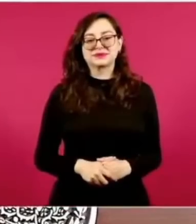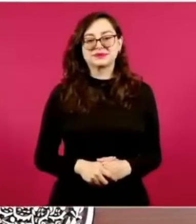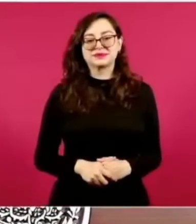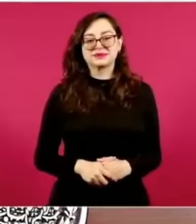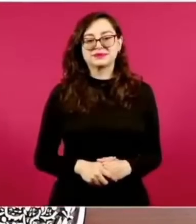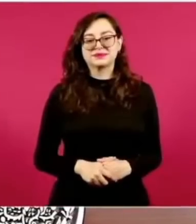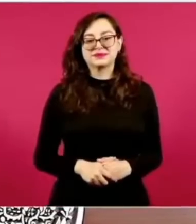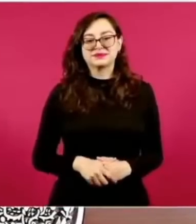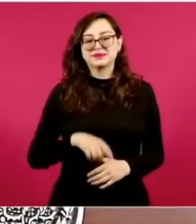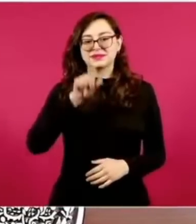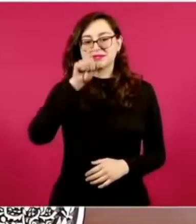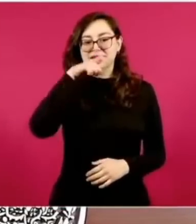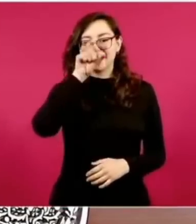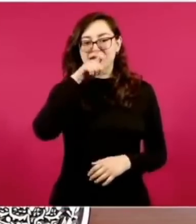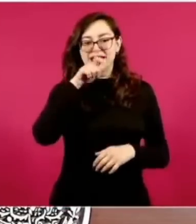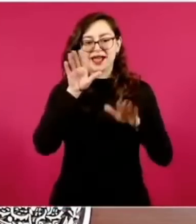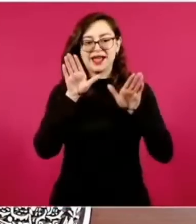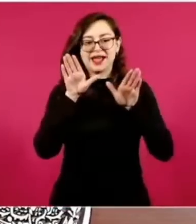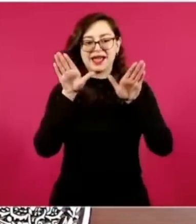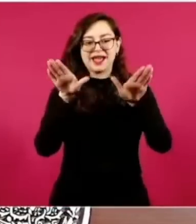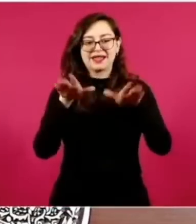de puras aguilitas,